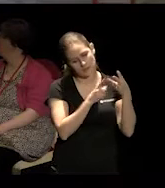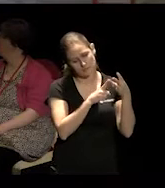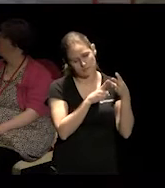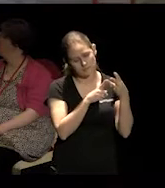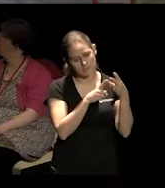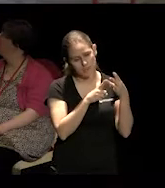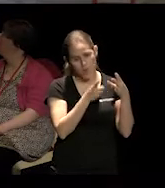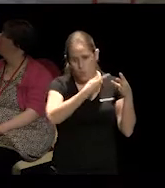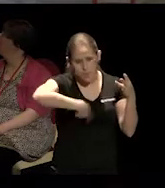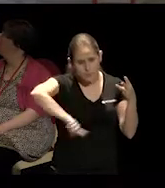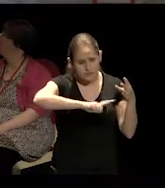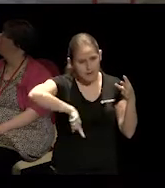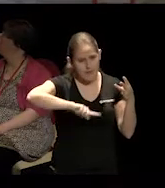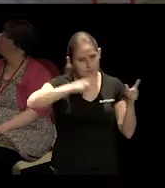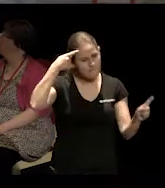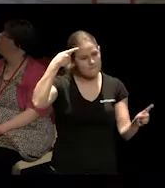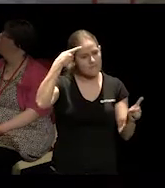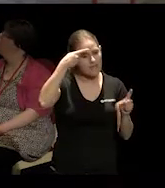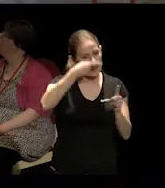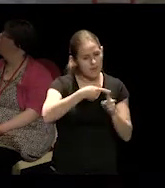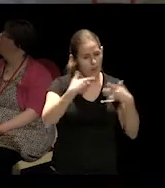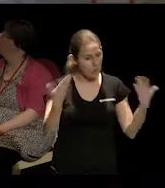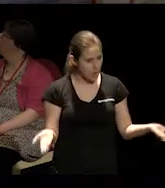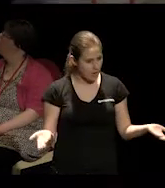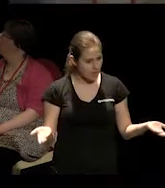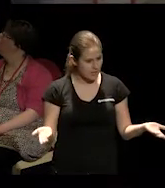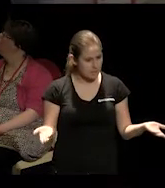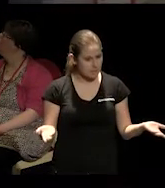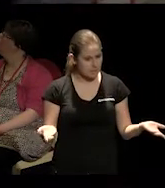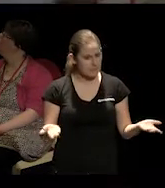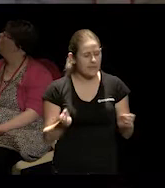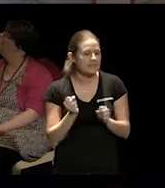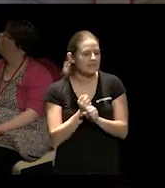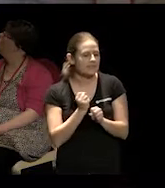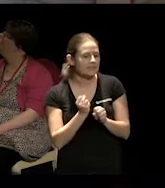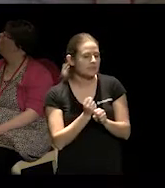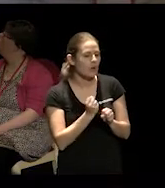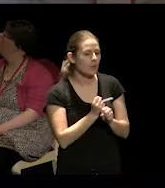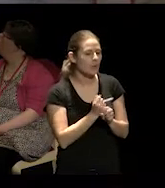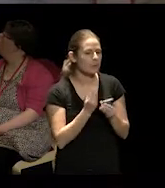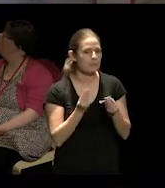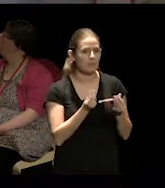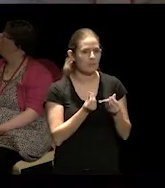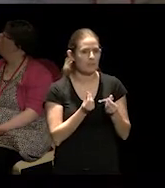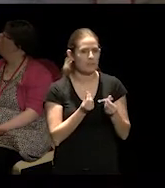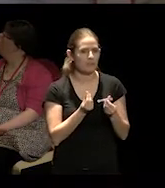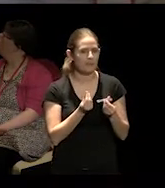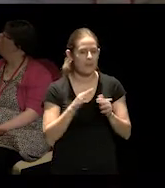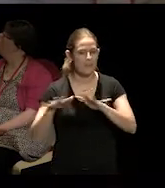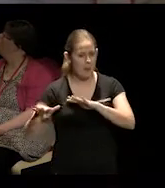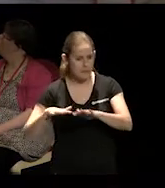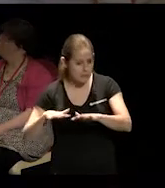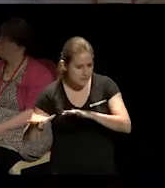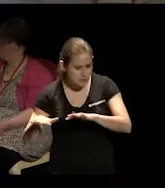finalidad es el movimiento significativo también, es decir, es el trabajo con un movimiento también